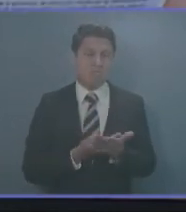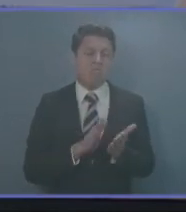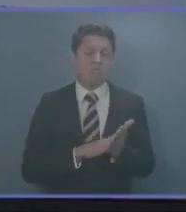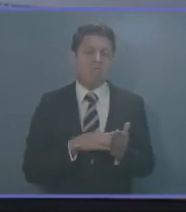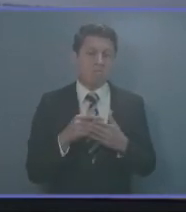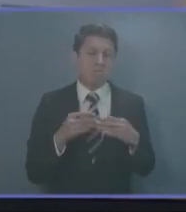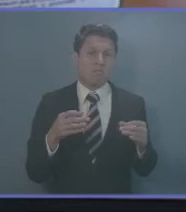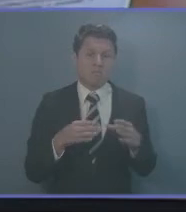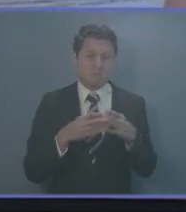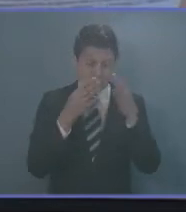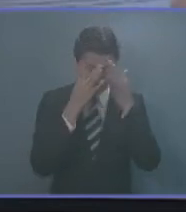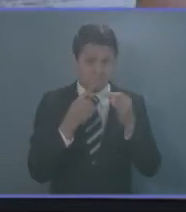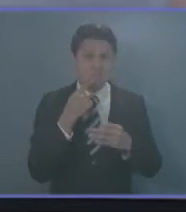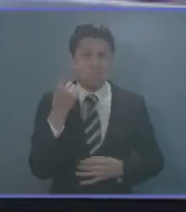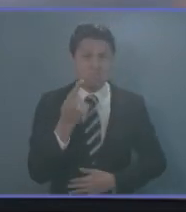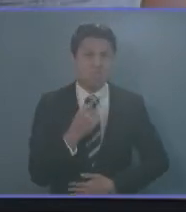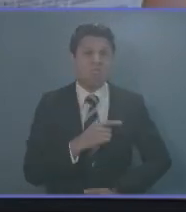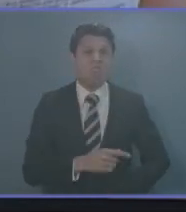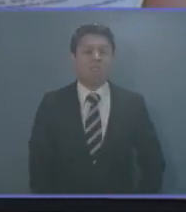para dictarla.